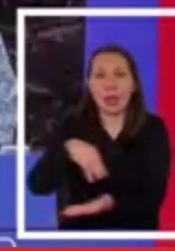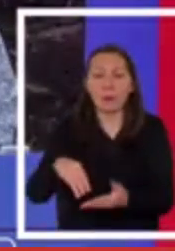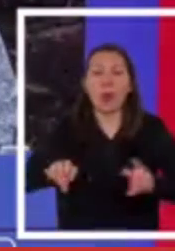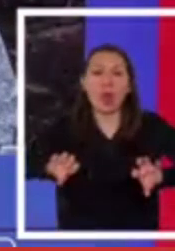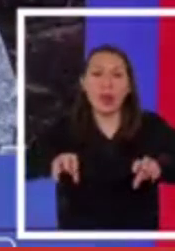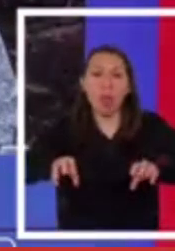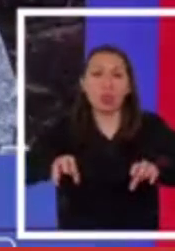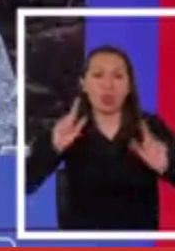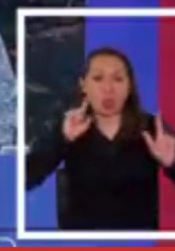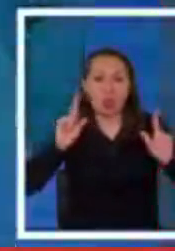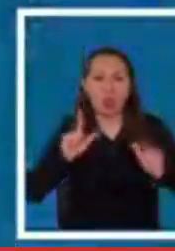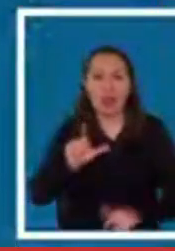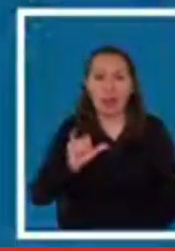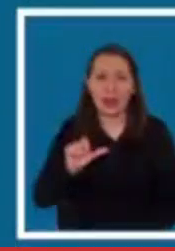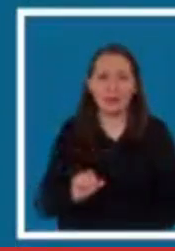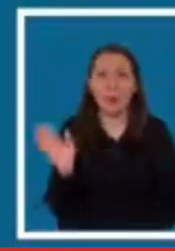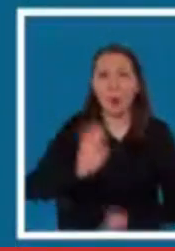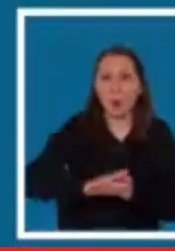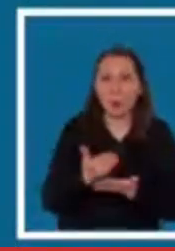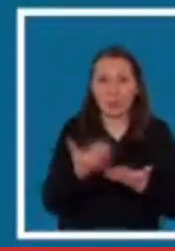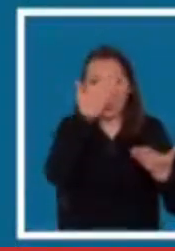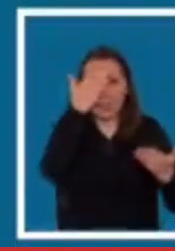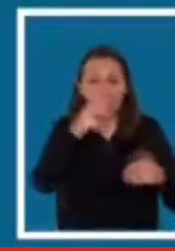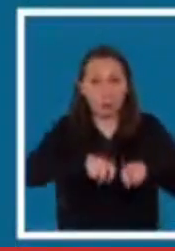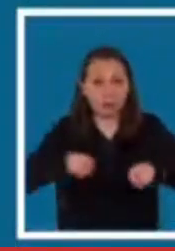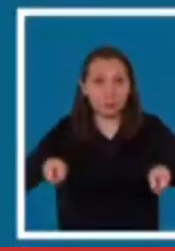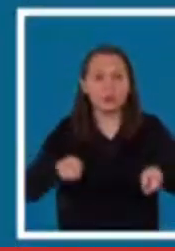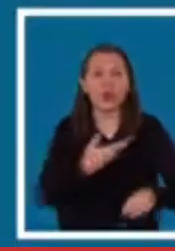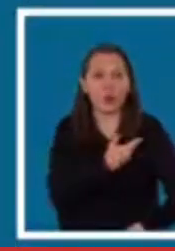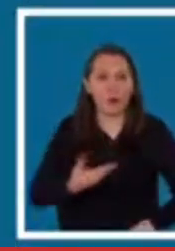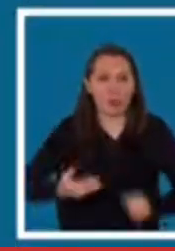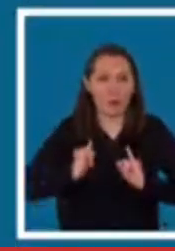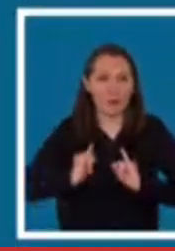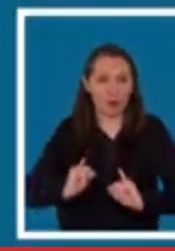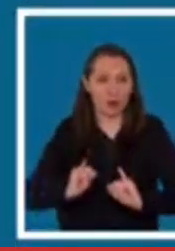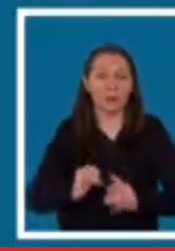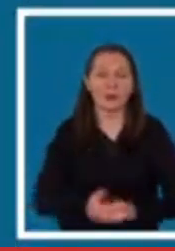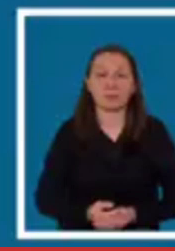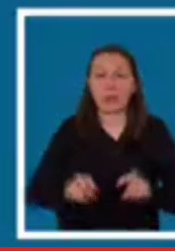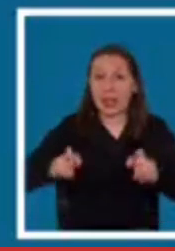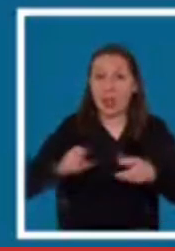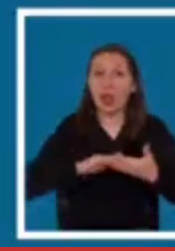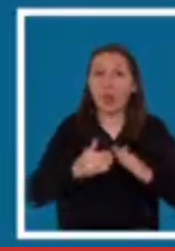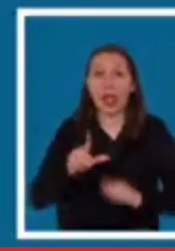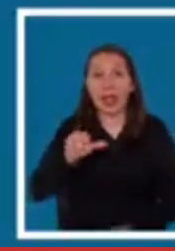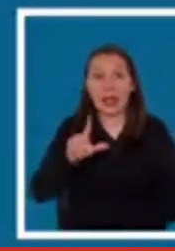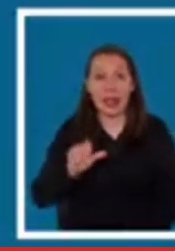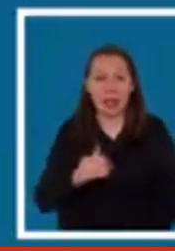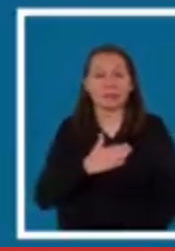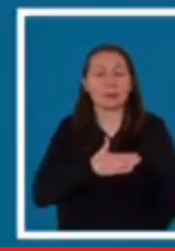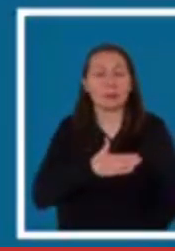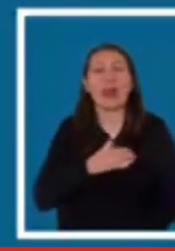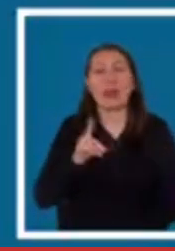radio lila Cómo están saludar a los panelistas del programa gobierno informa la radio comunitaria Lila soy